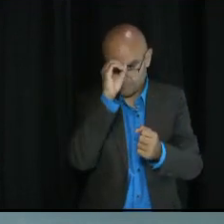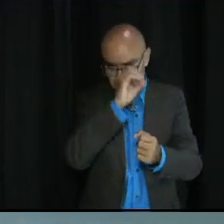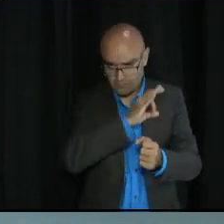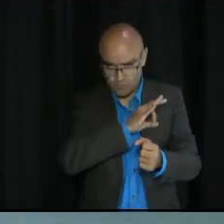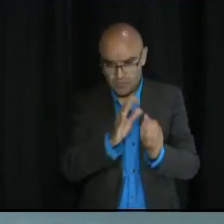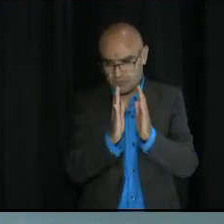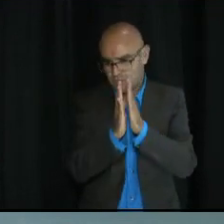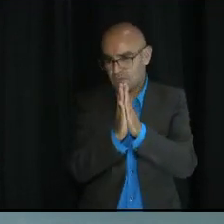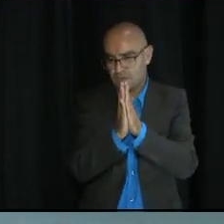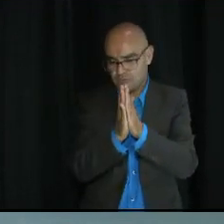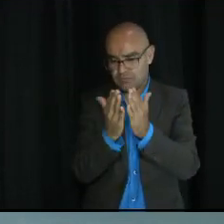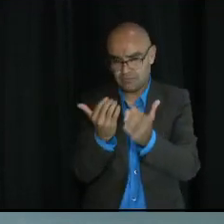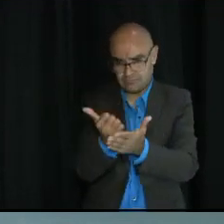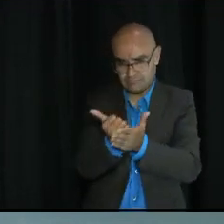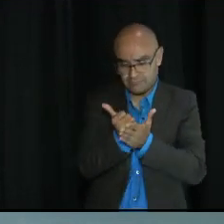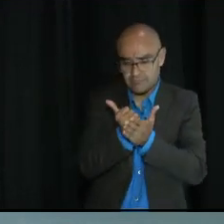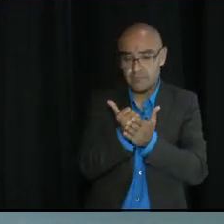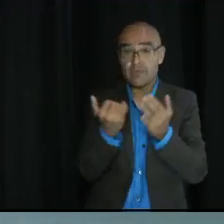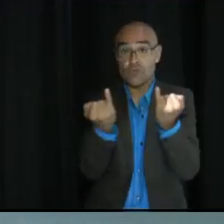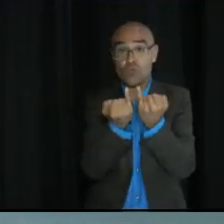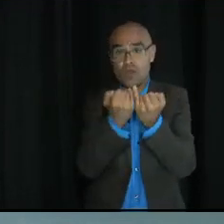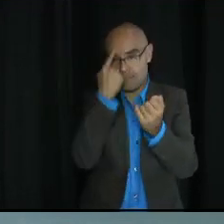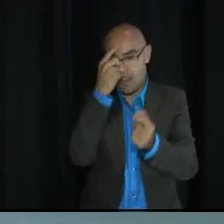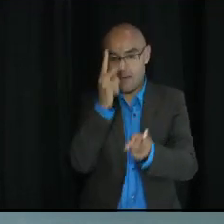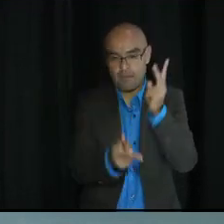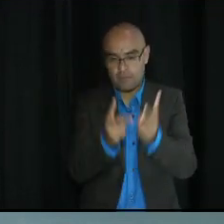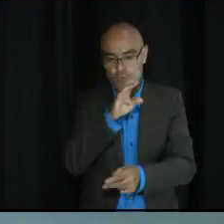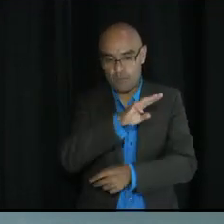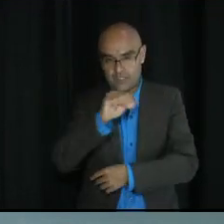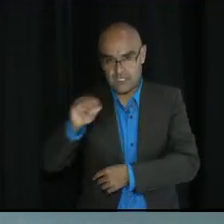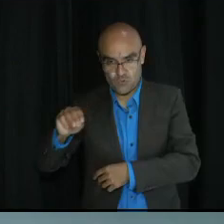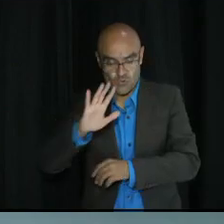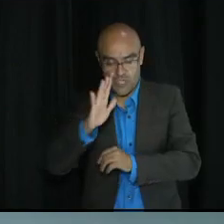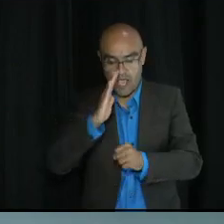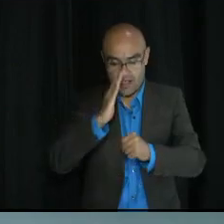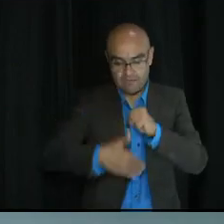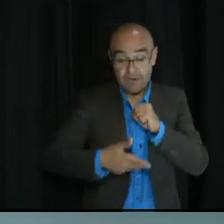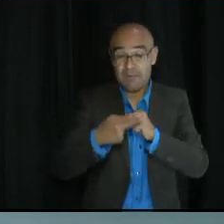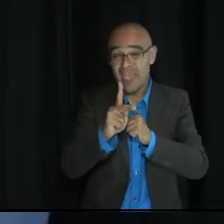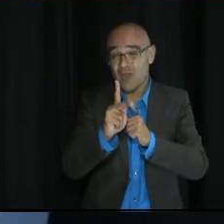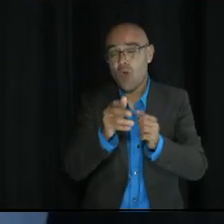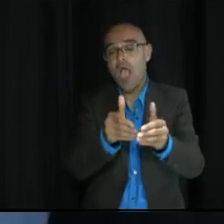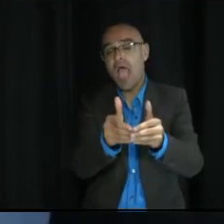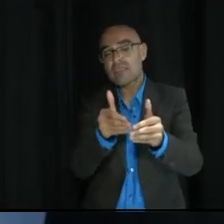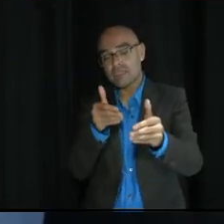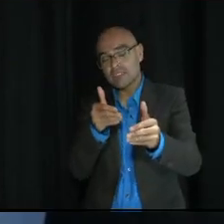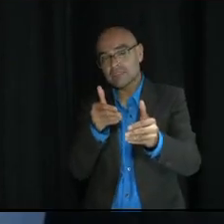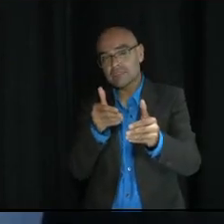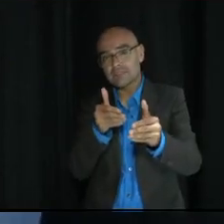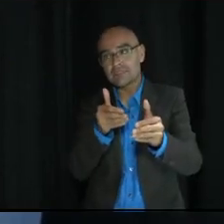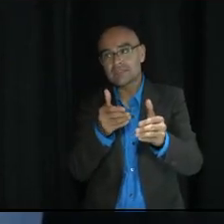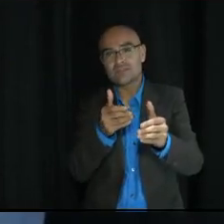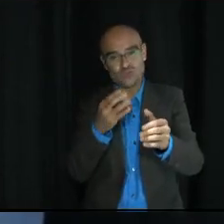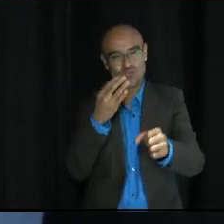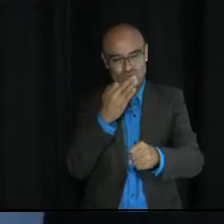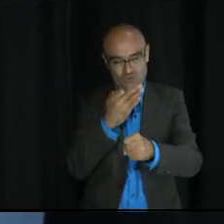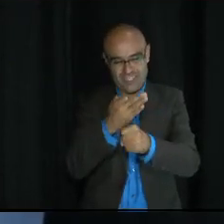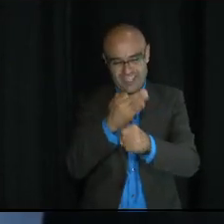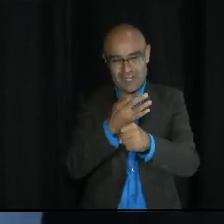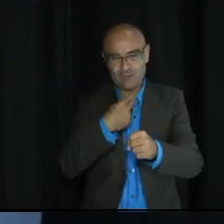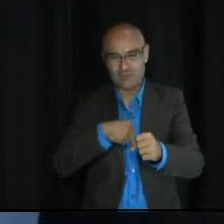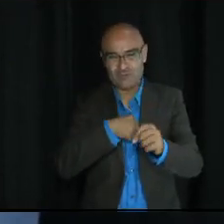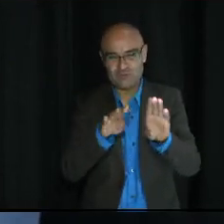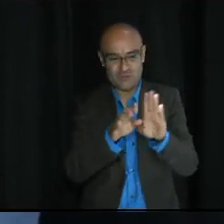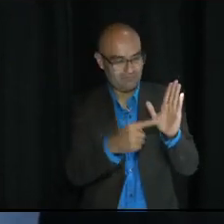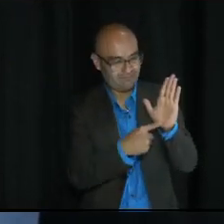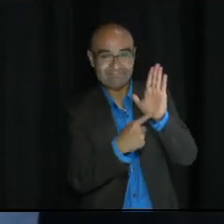conversatorio y espero que todo esto que estamos aquí virtiendo nos sirva para